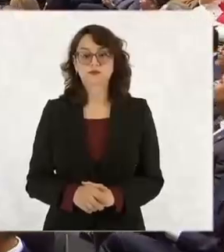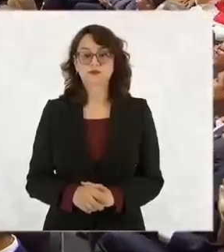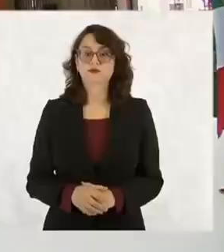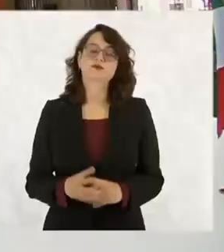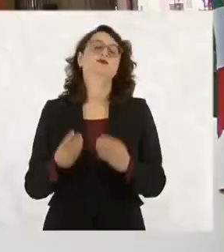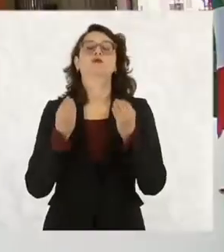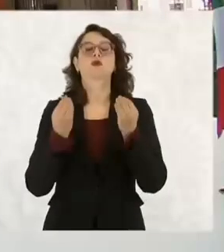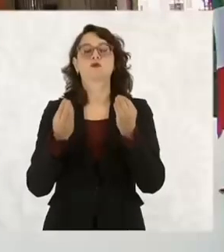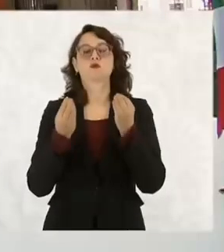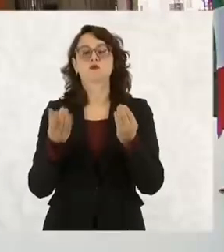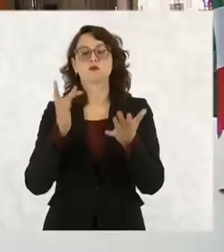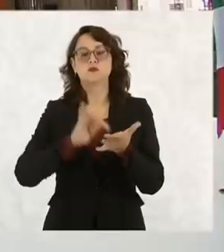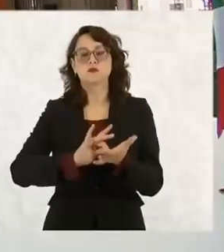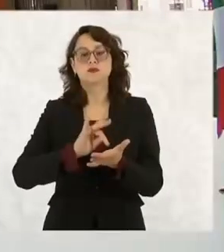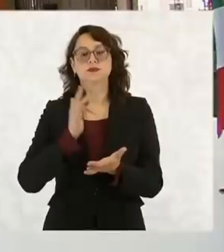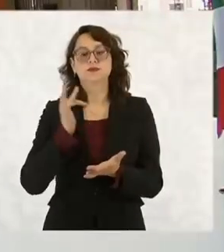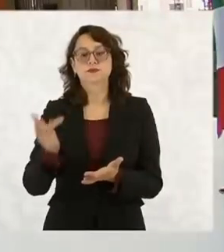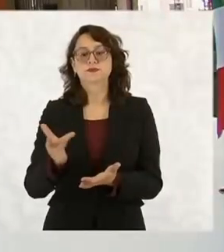Muchas gracias.